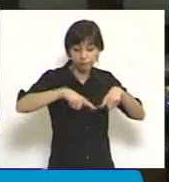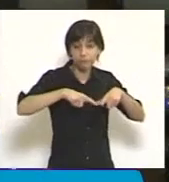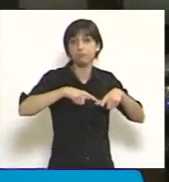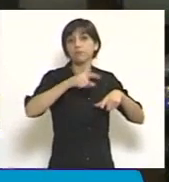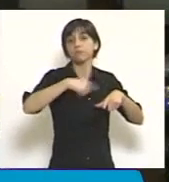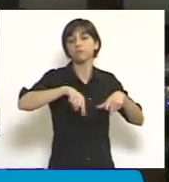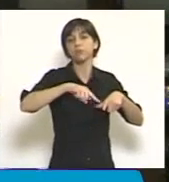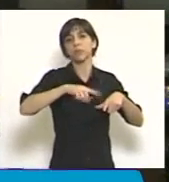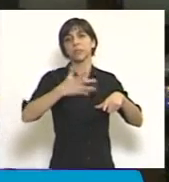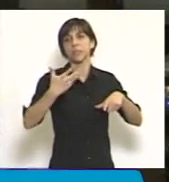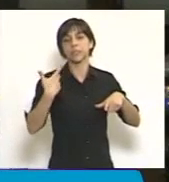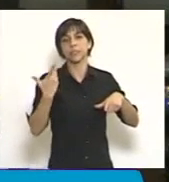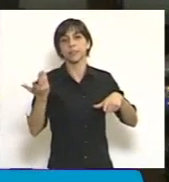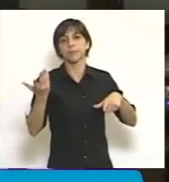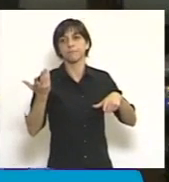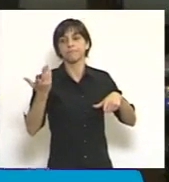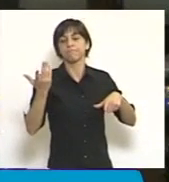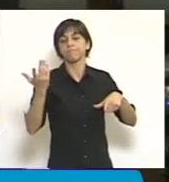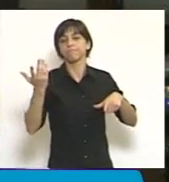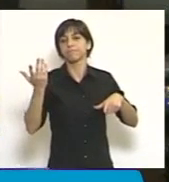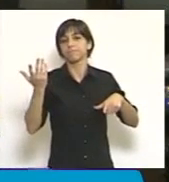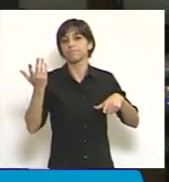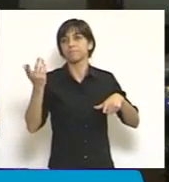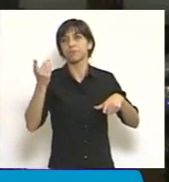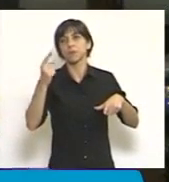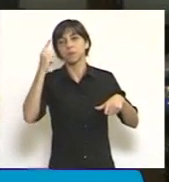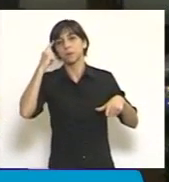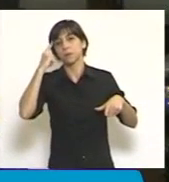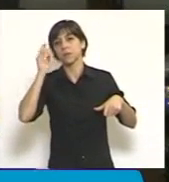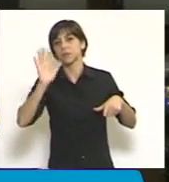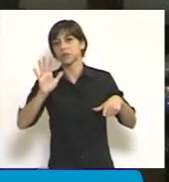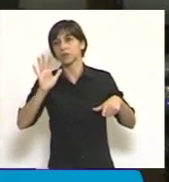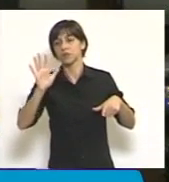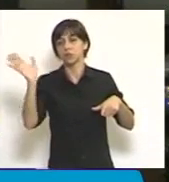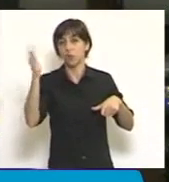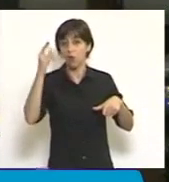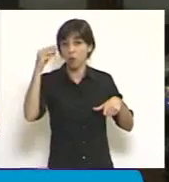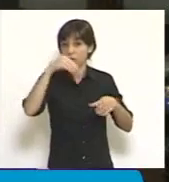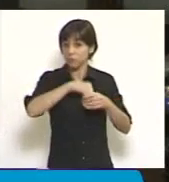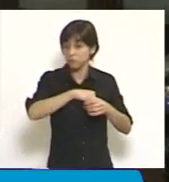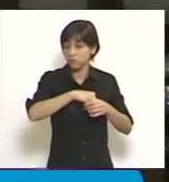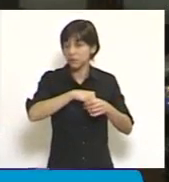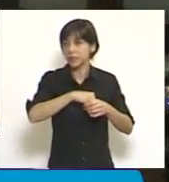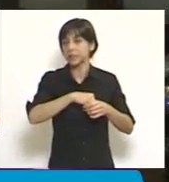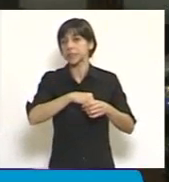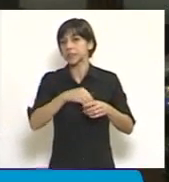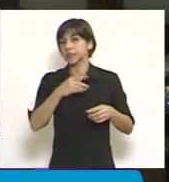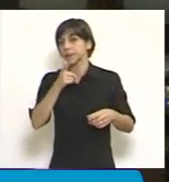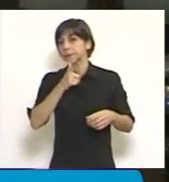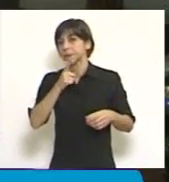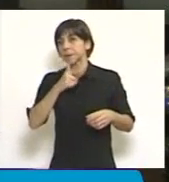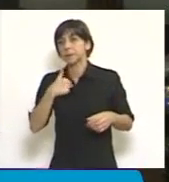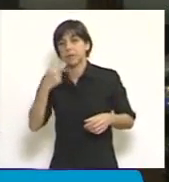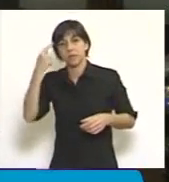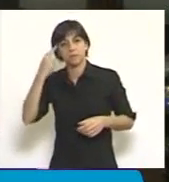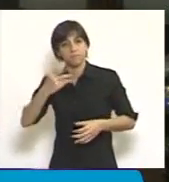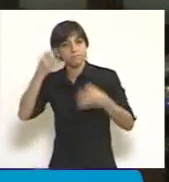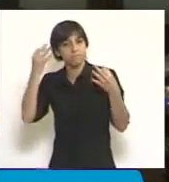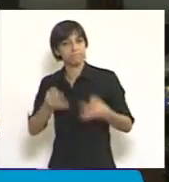federal, el equivalente de la justicia local, está destinada inexorablemente a ser transferida a la ciudad, o por lo menos